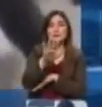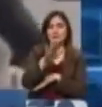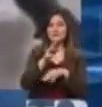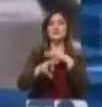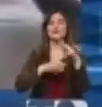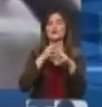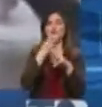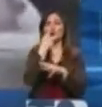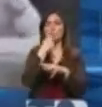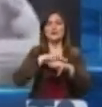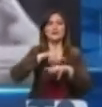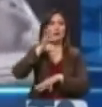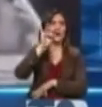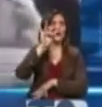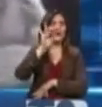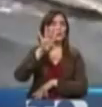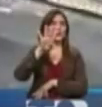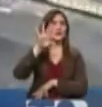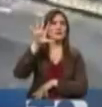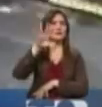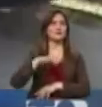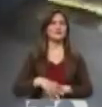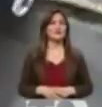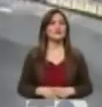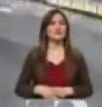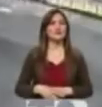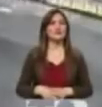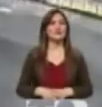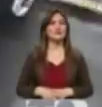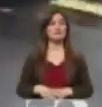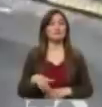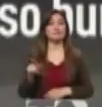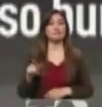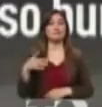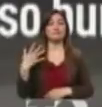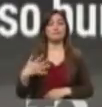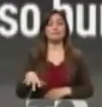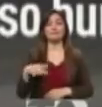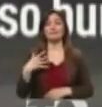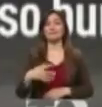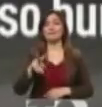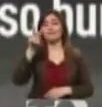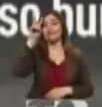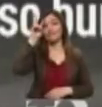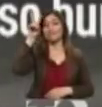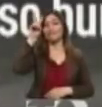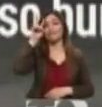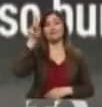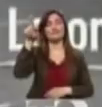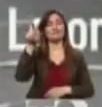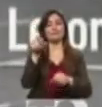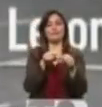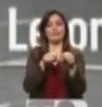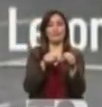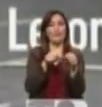en Mundo Curioso 8:45. Y además, miren esto. ¡Ay, el vivo que se quiso pasar!